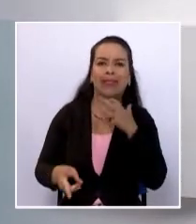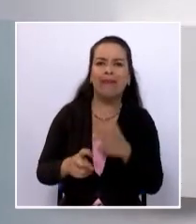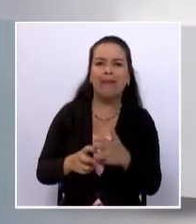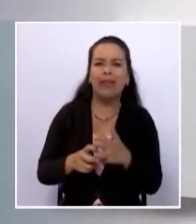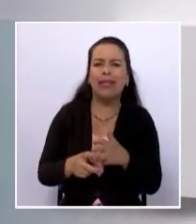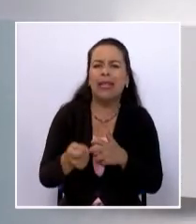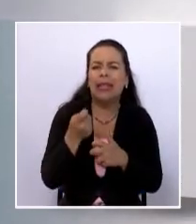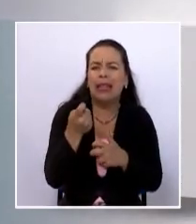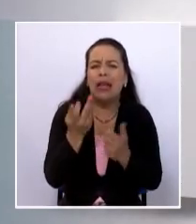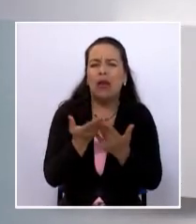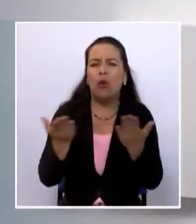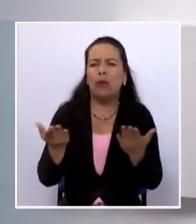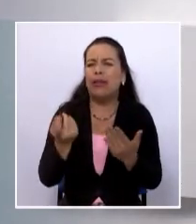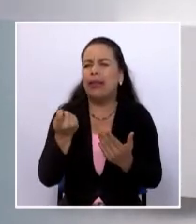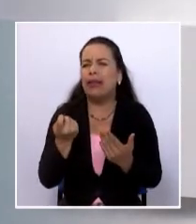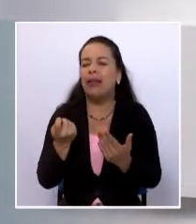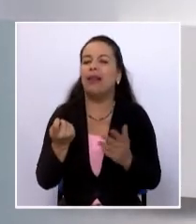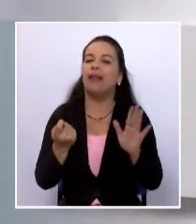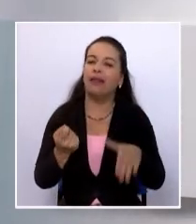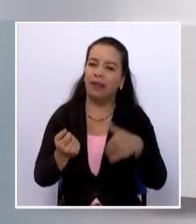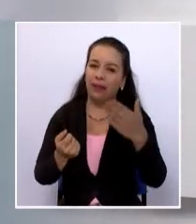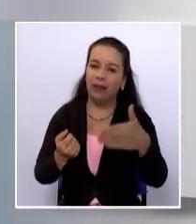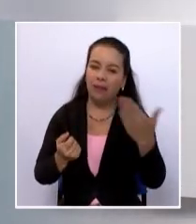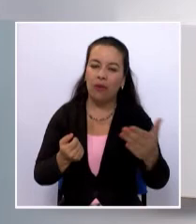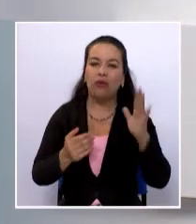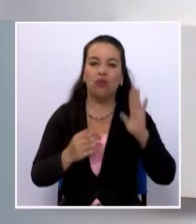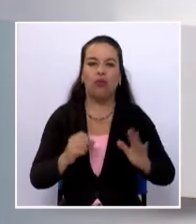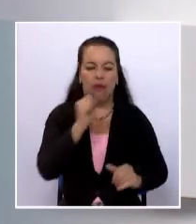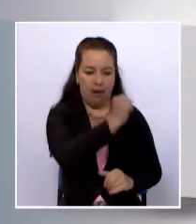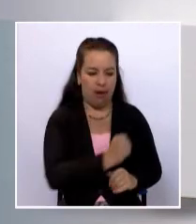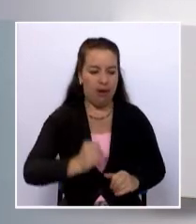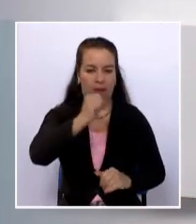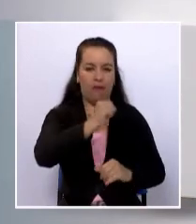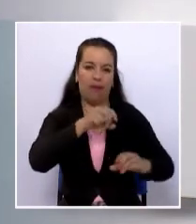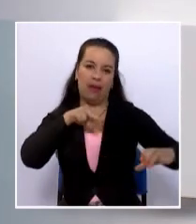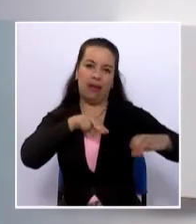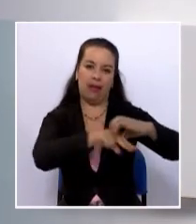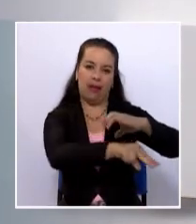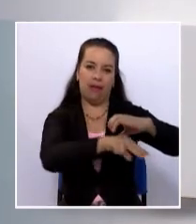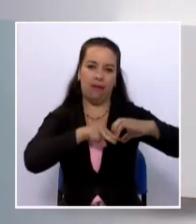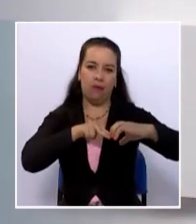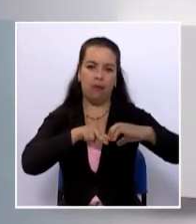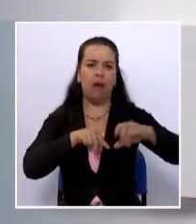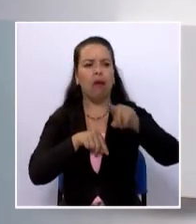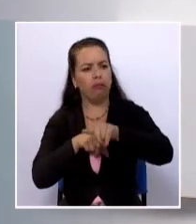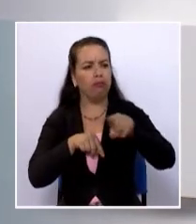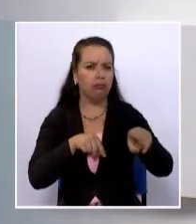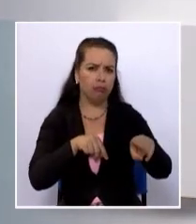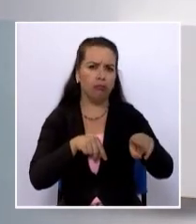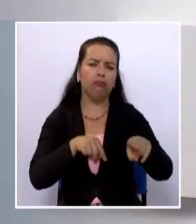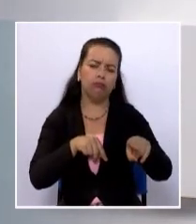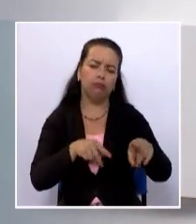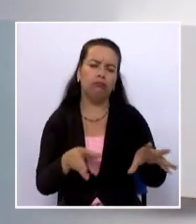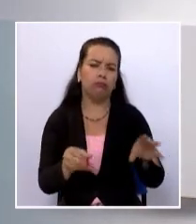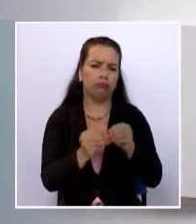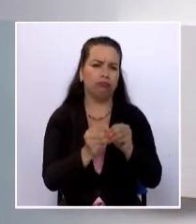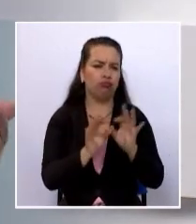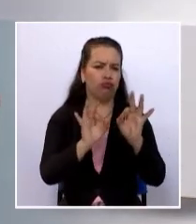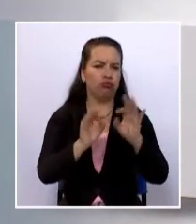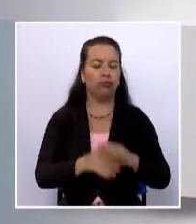y posteriormente entró la ecografía y la resonancia que en realidad son modalidades complementarias